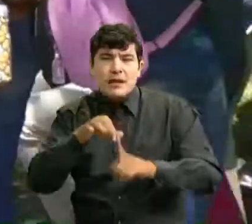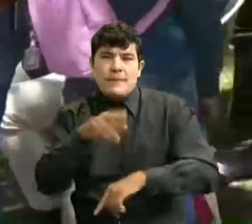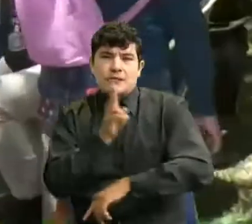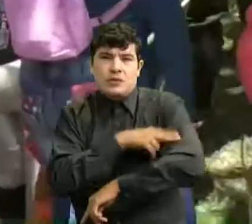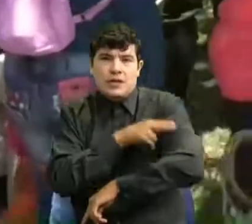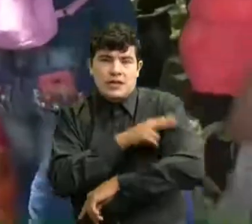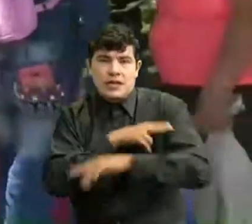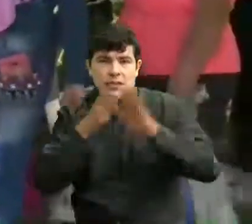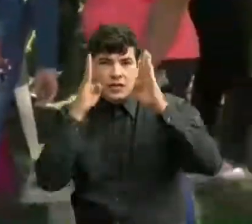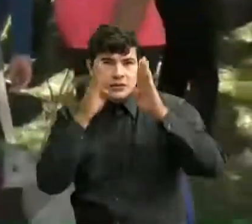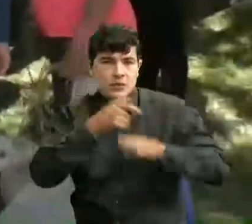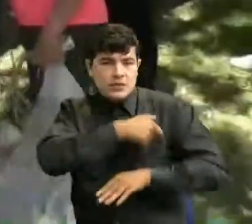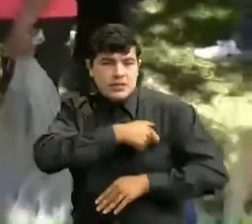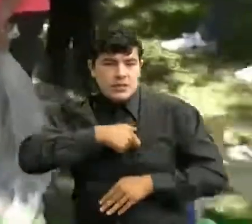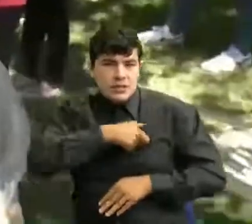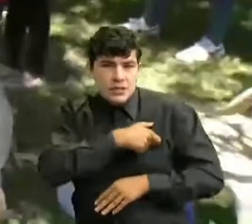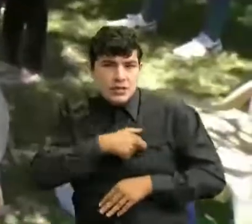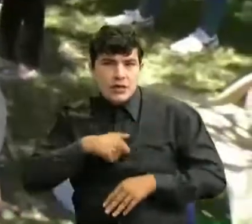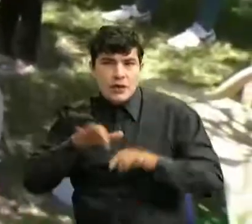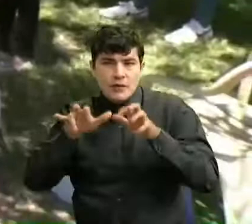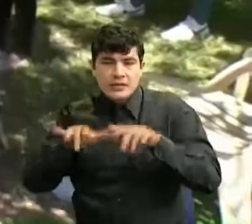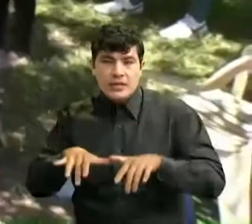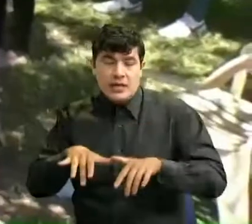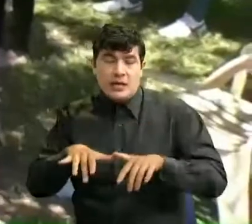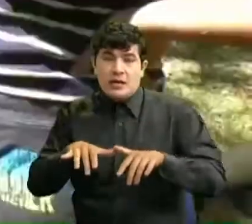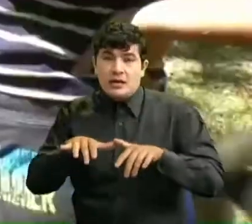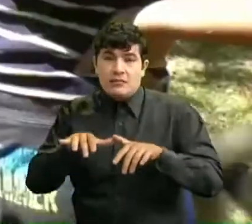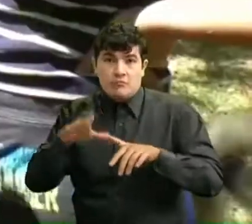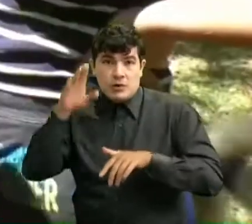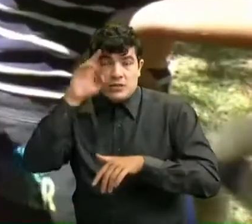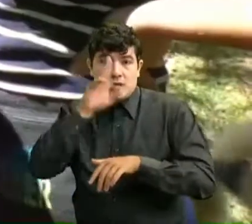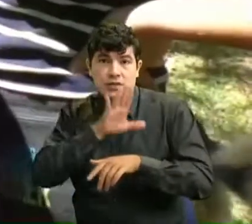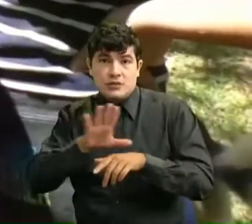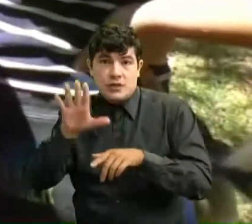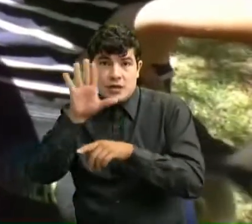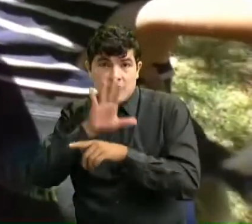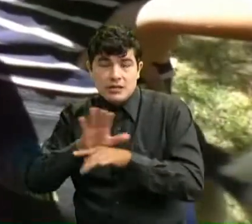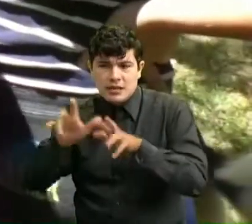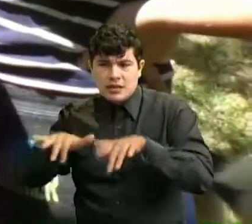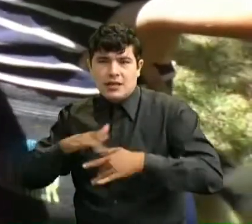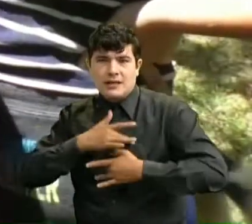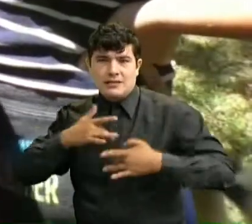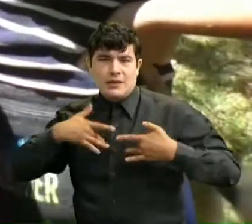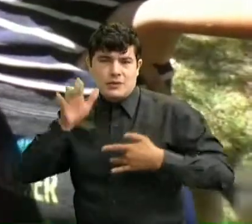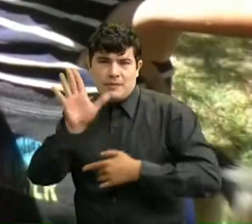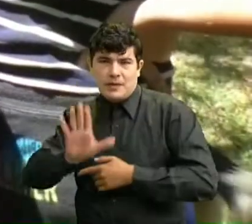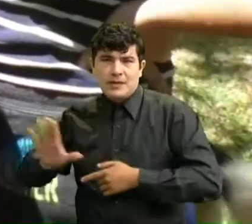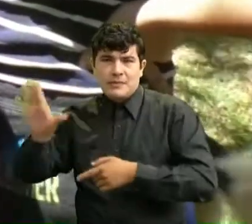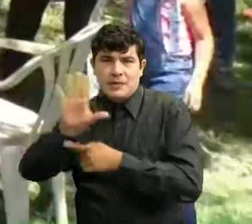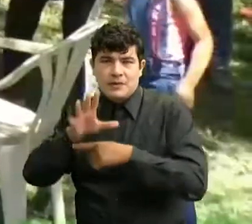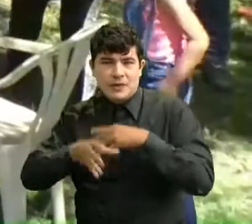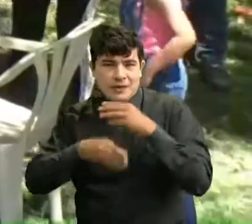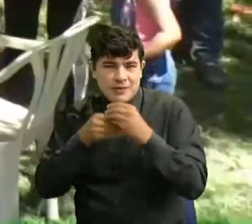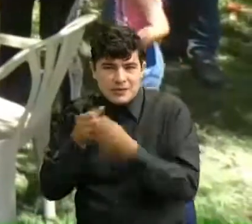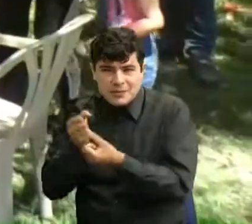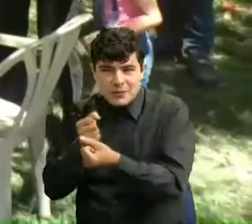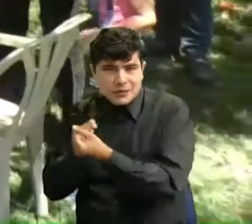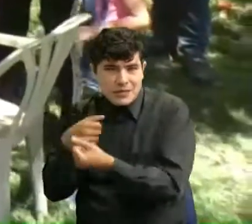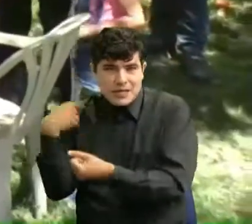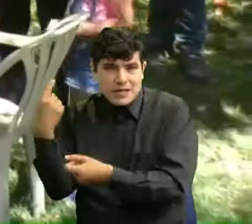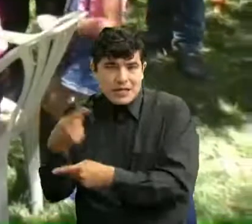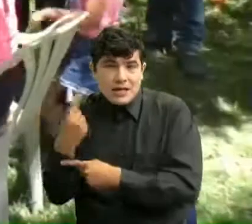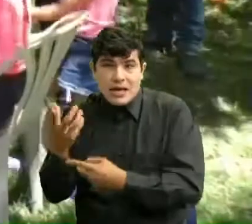Policía, SISBEN, Oficina de Salud Municipal, Policía Nacional, Secretaría de Salud Departamental y Saneamiento Básico,